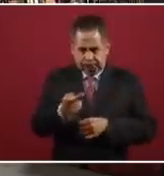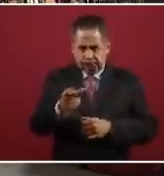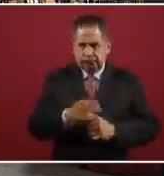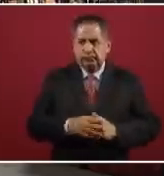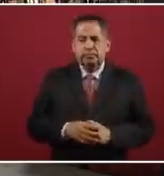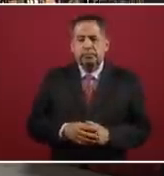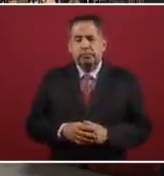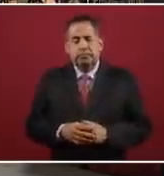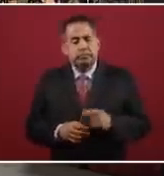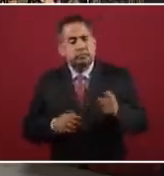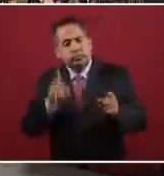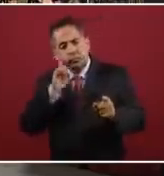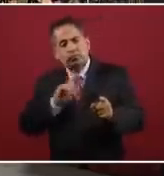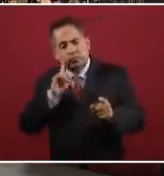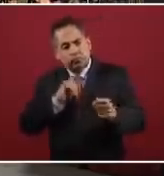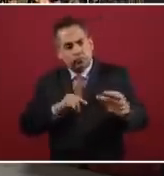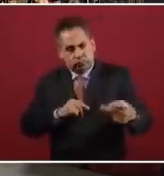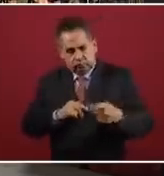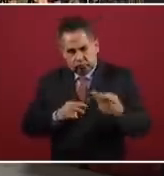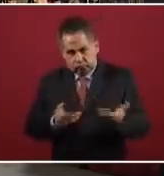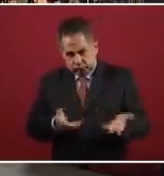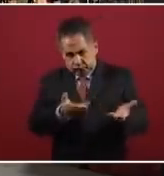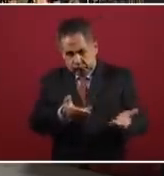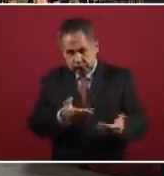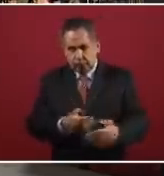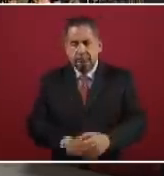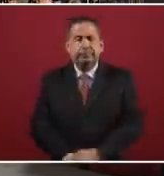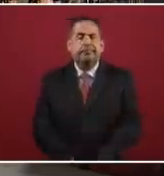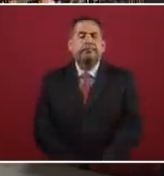una compañera mujer, ¿no?